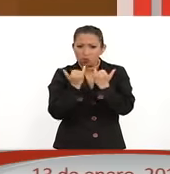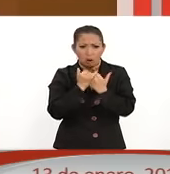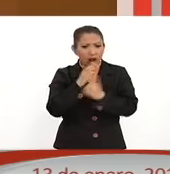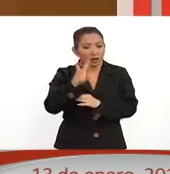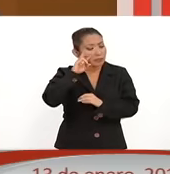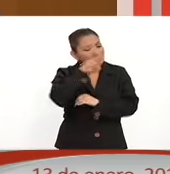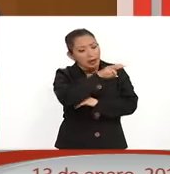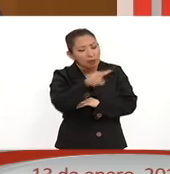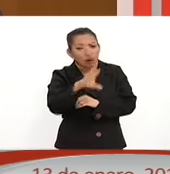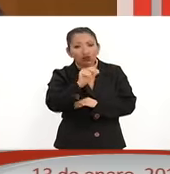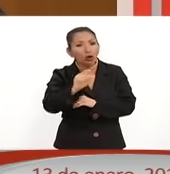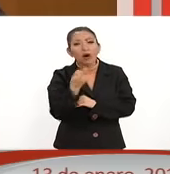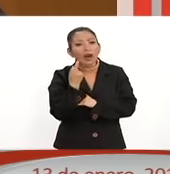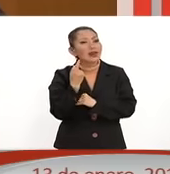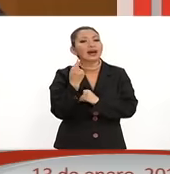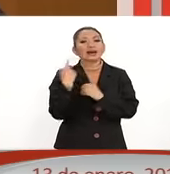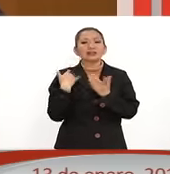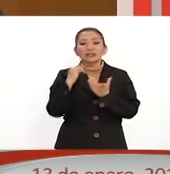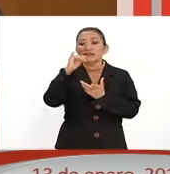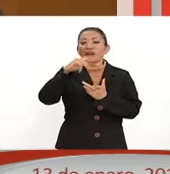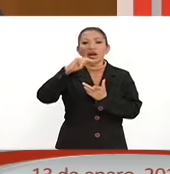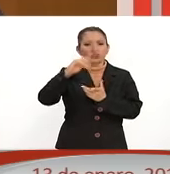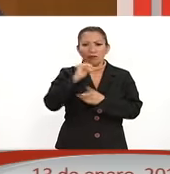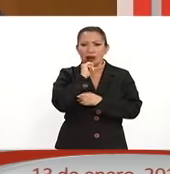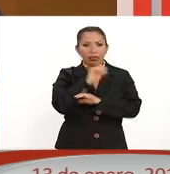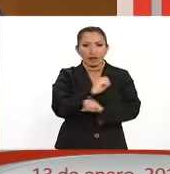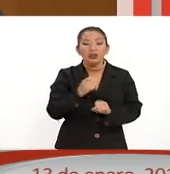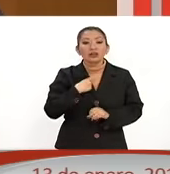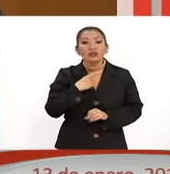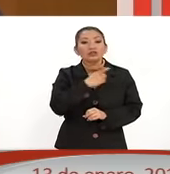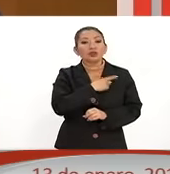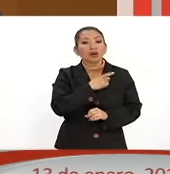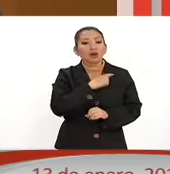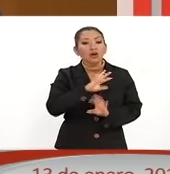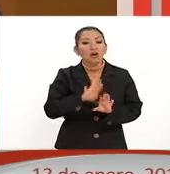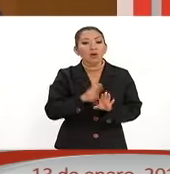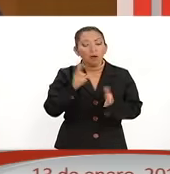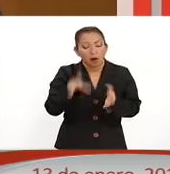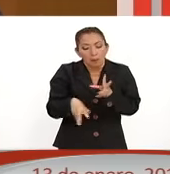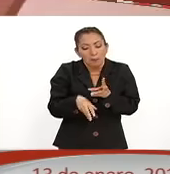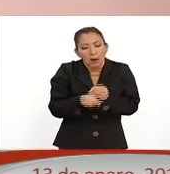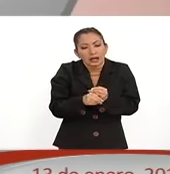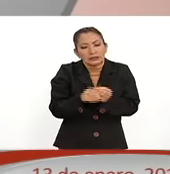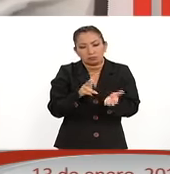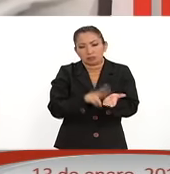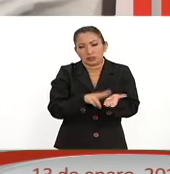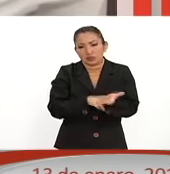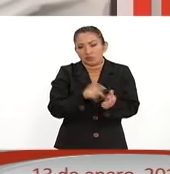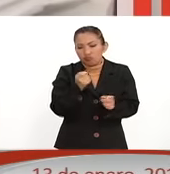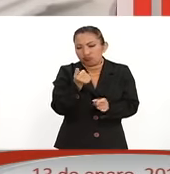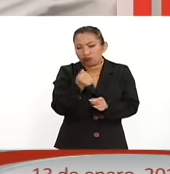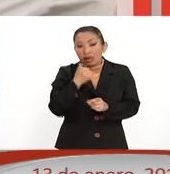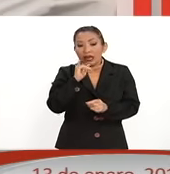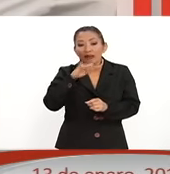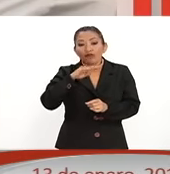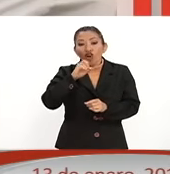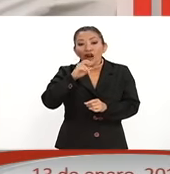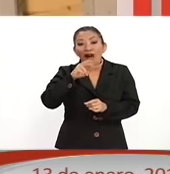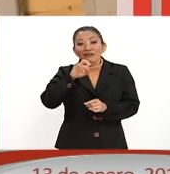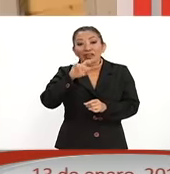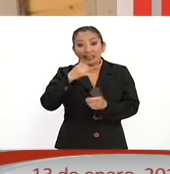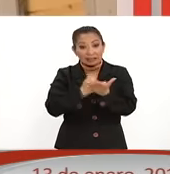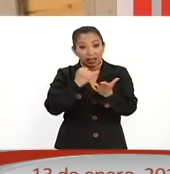viendo no es un fenómeno inflacionario, sino son ajustes en precios relativos. El Infonavit no aumentará